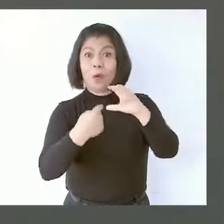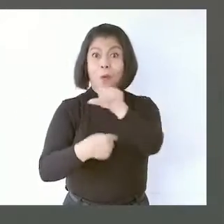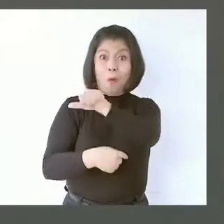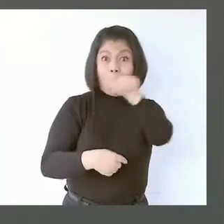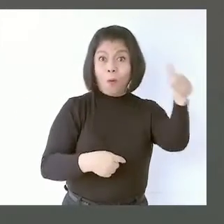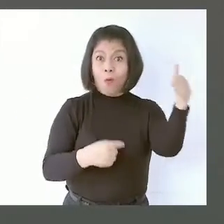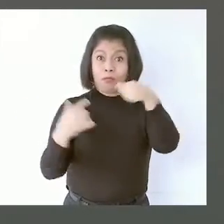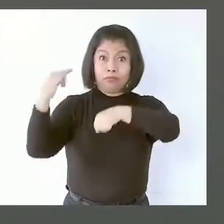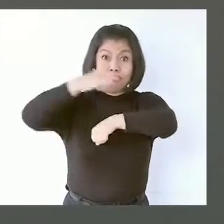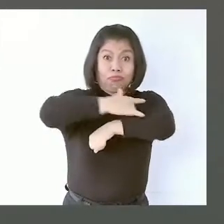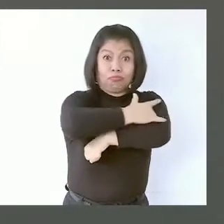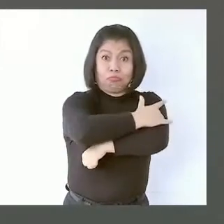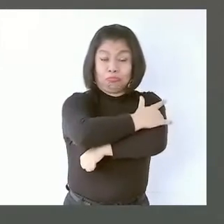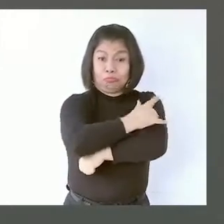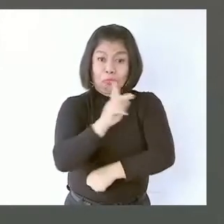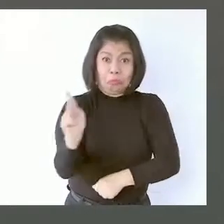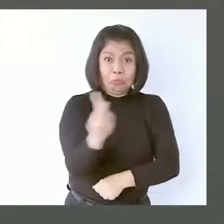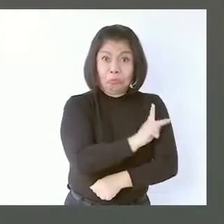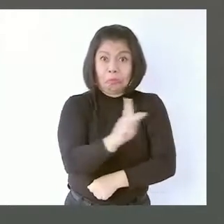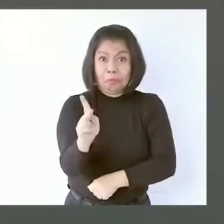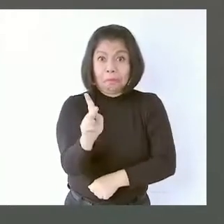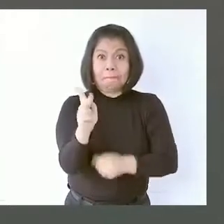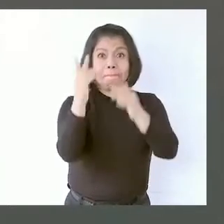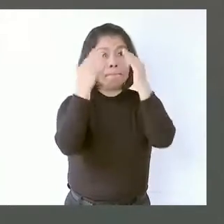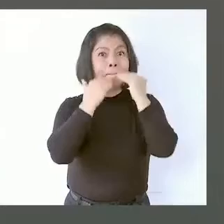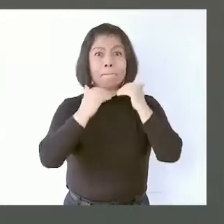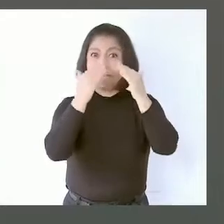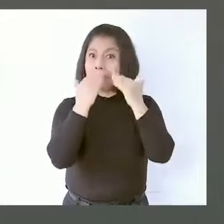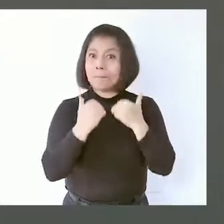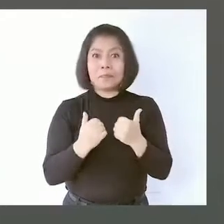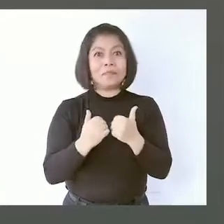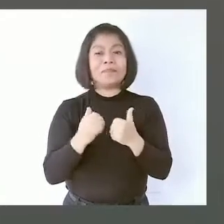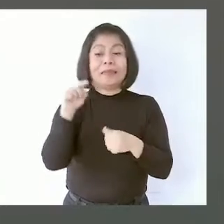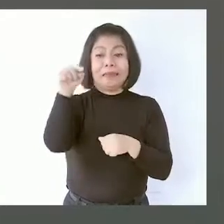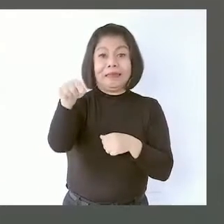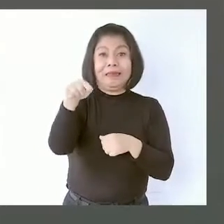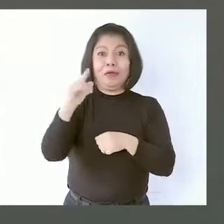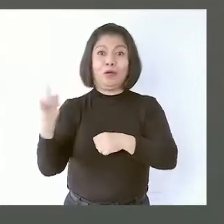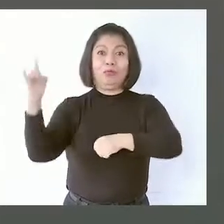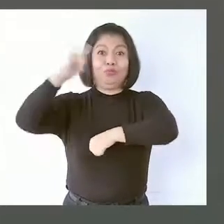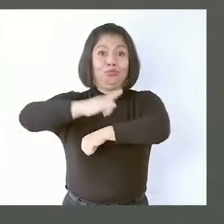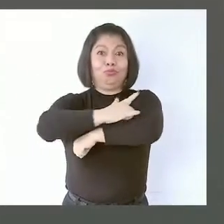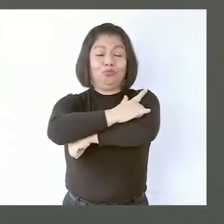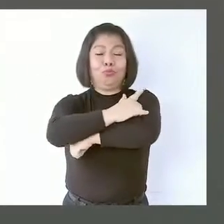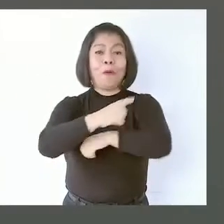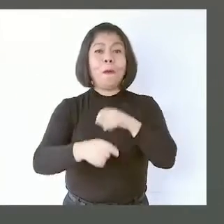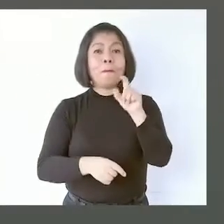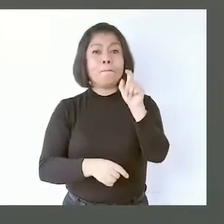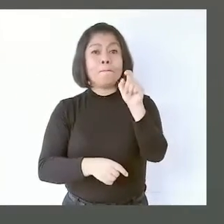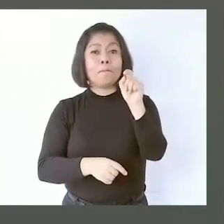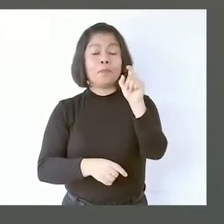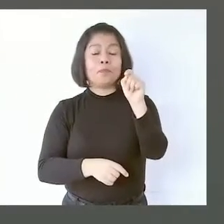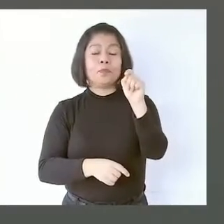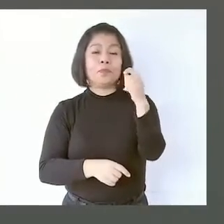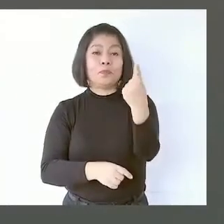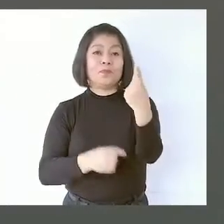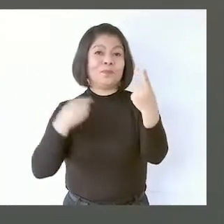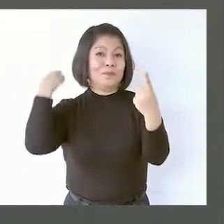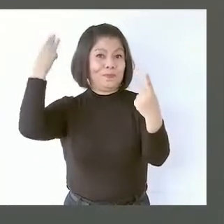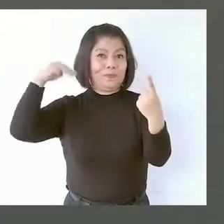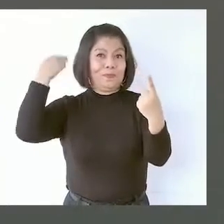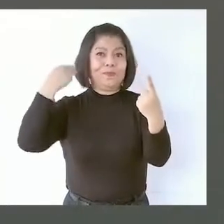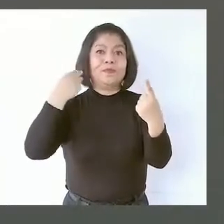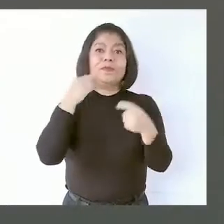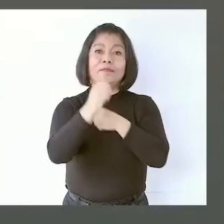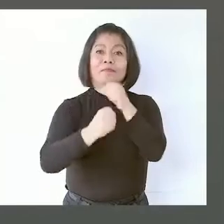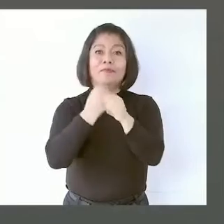este tiempo. Y ya el 21 de marzo del año próximo lo vamos a inaugurar.